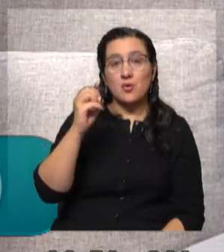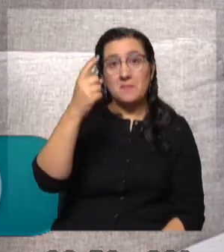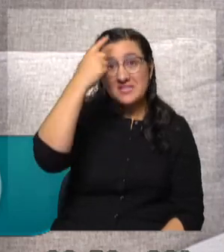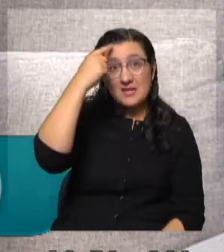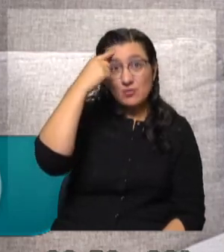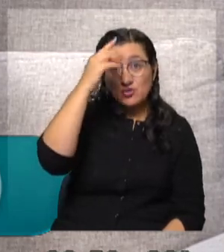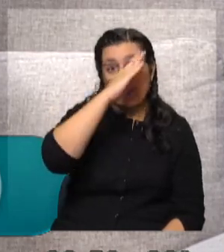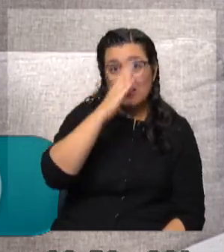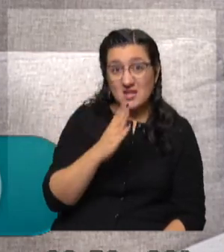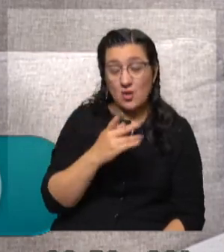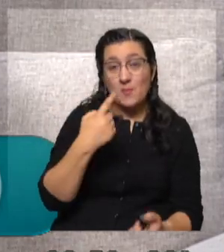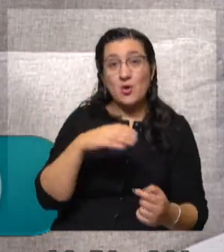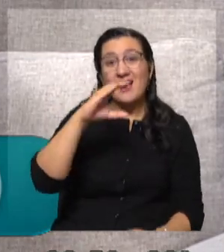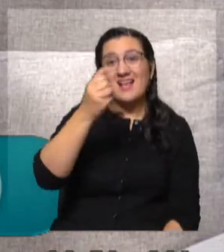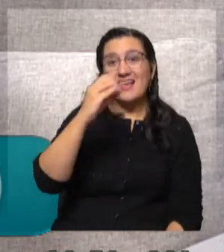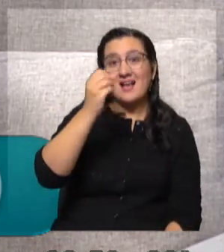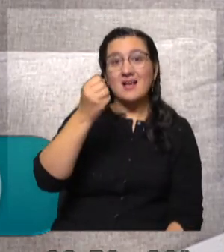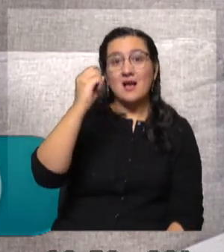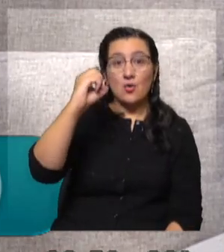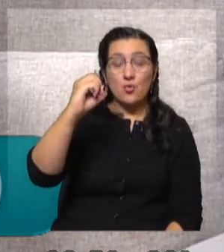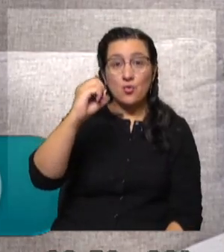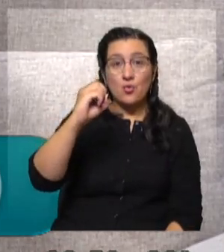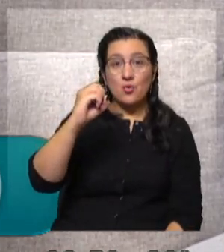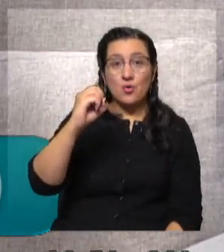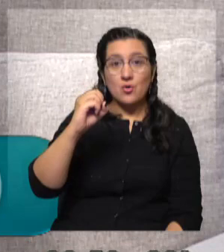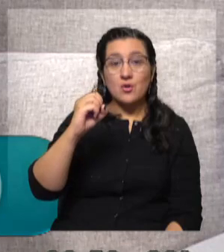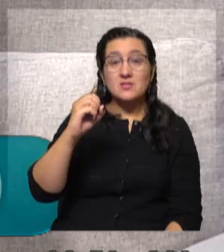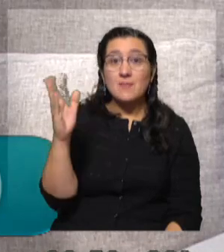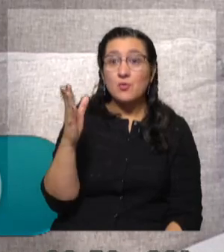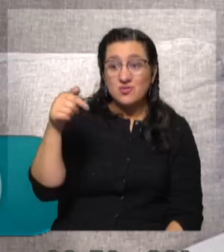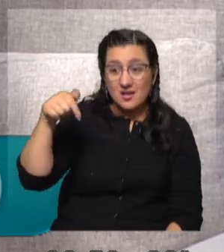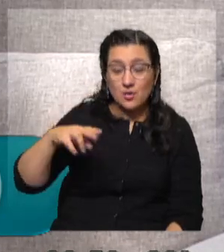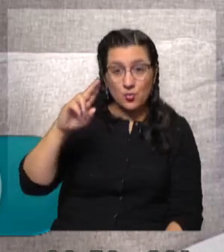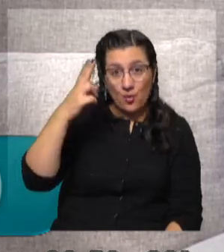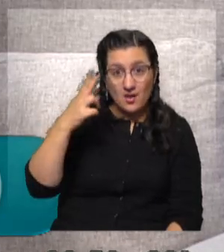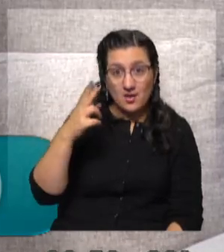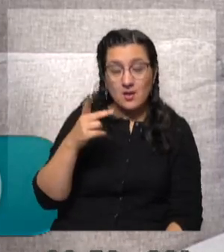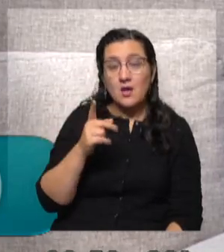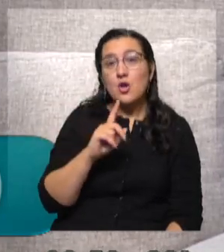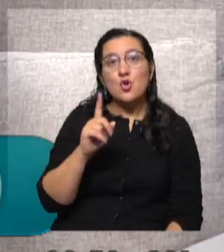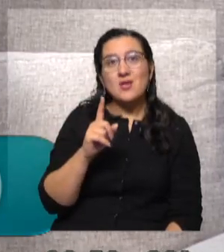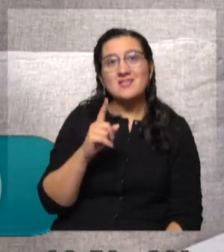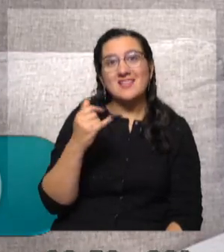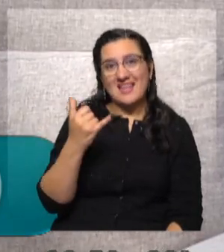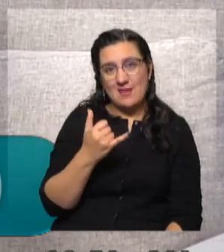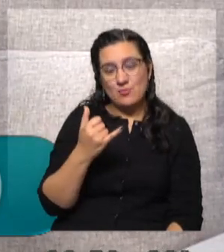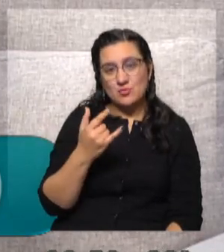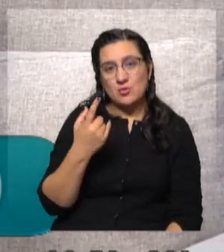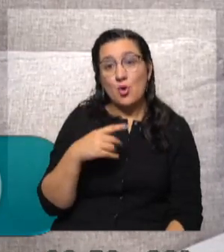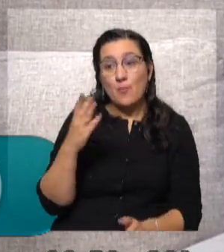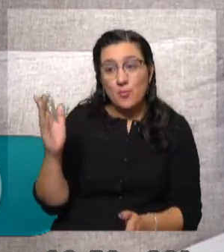producen en Brasil pero el cacao de los garotos se produce en Uruguay no es que tengamos cacao en Uruguay lo producimos y se lo vendemos a la